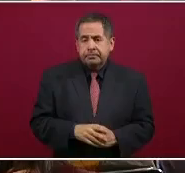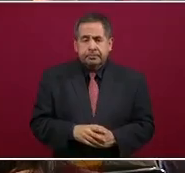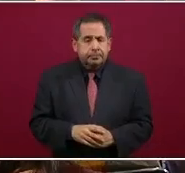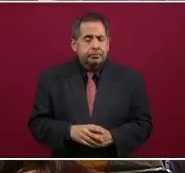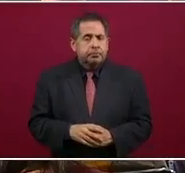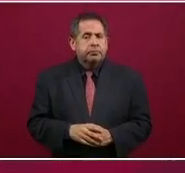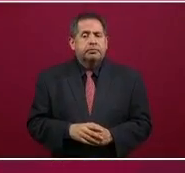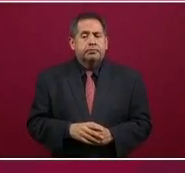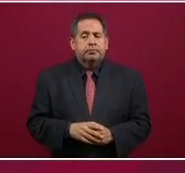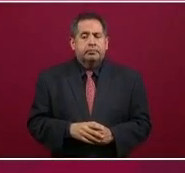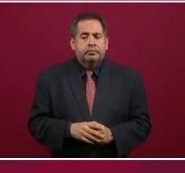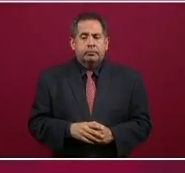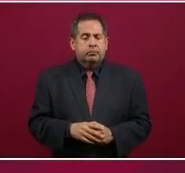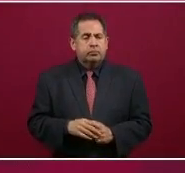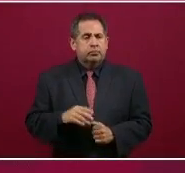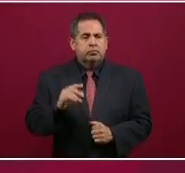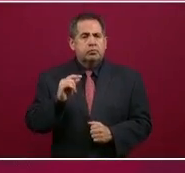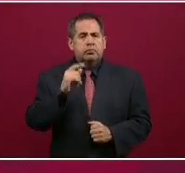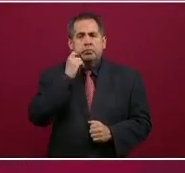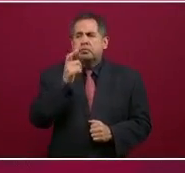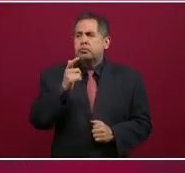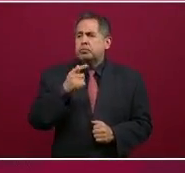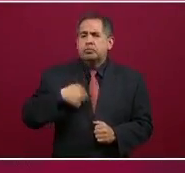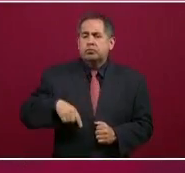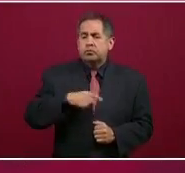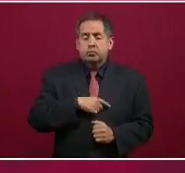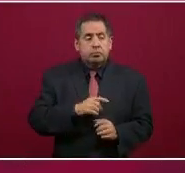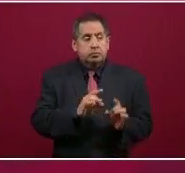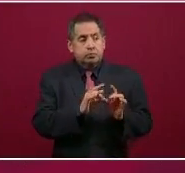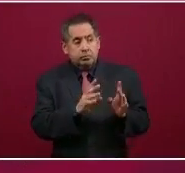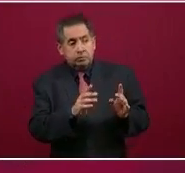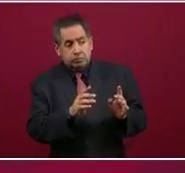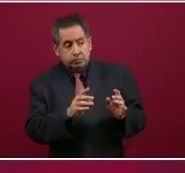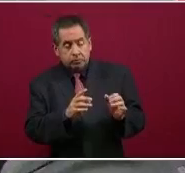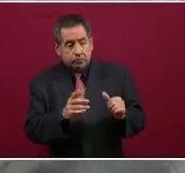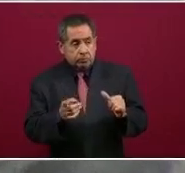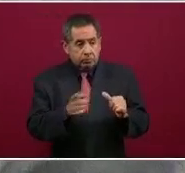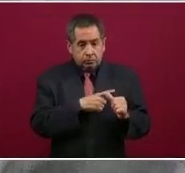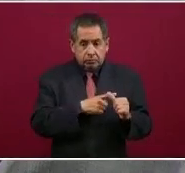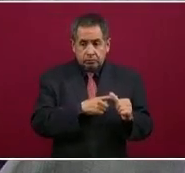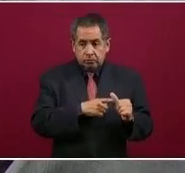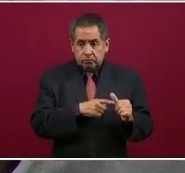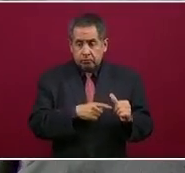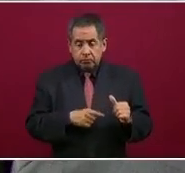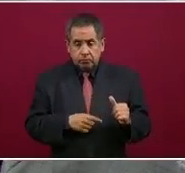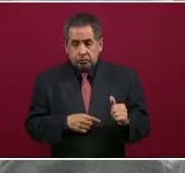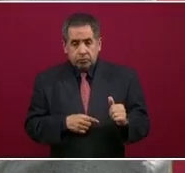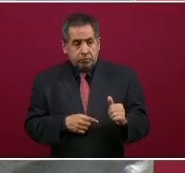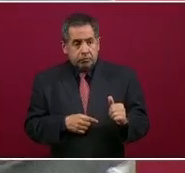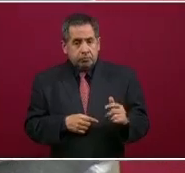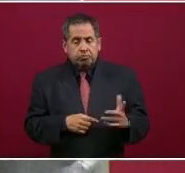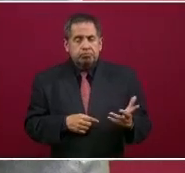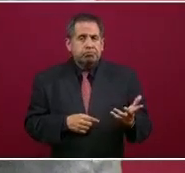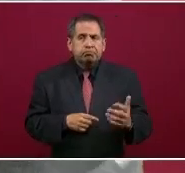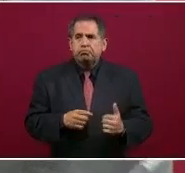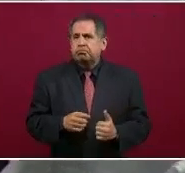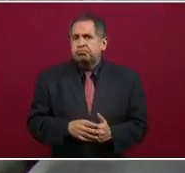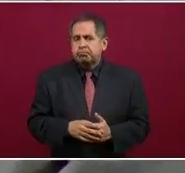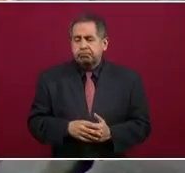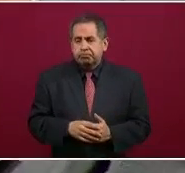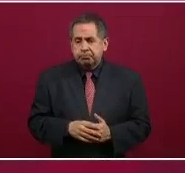a la primera, ¿sí?, como una primera